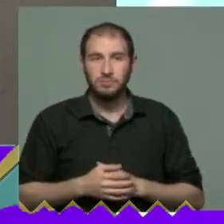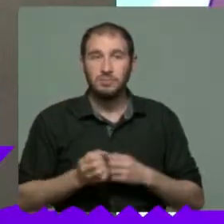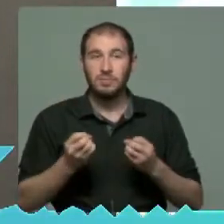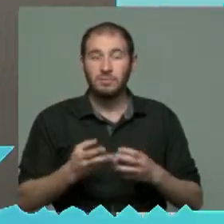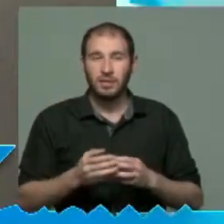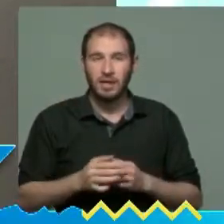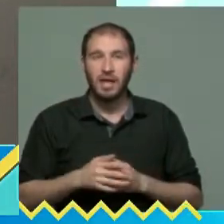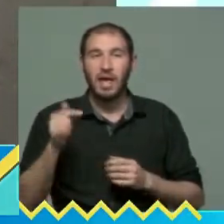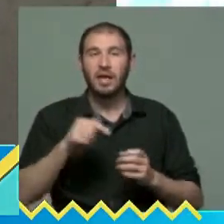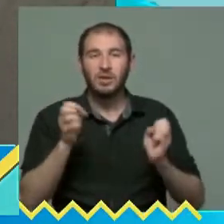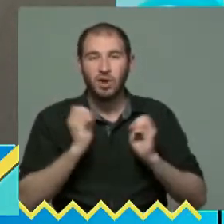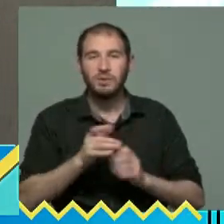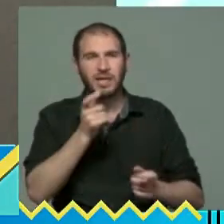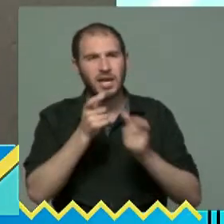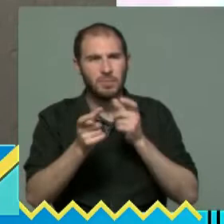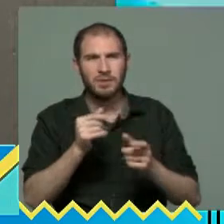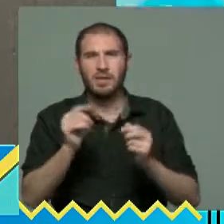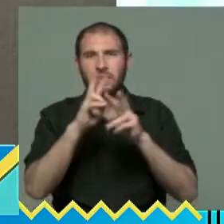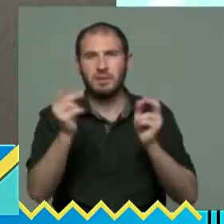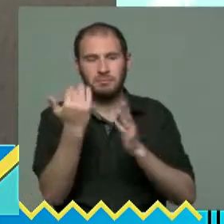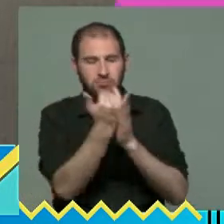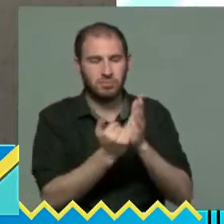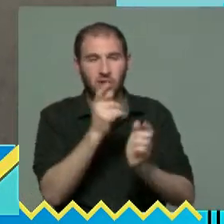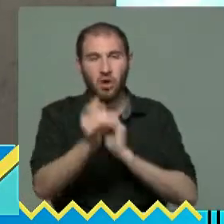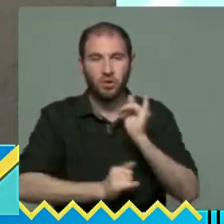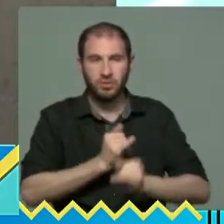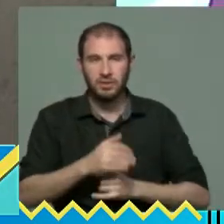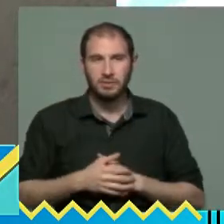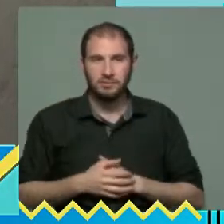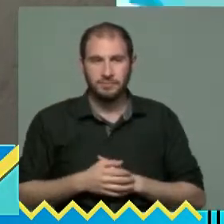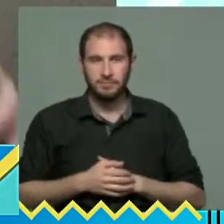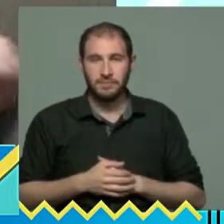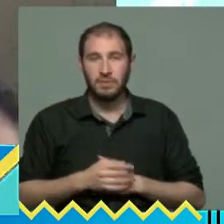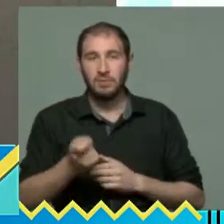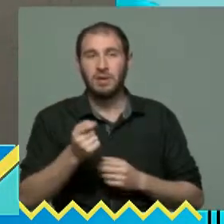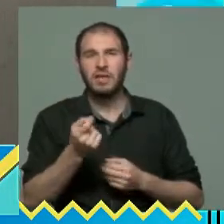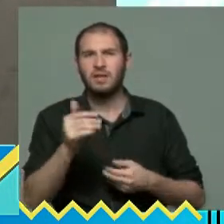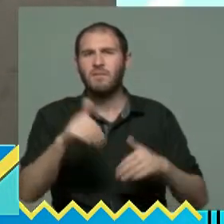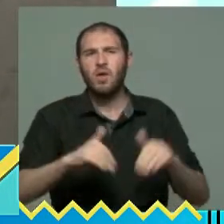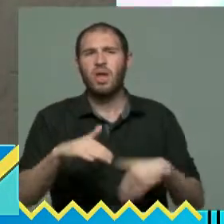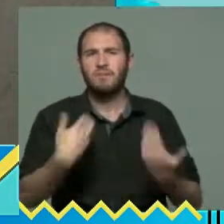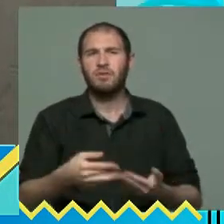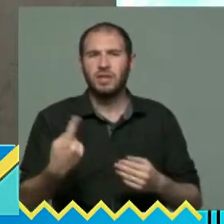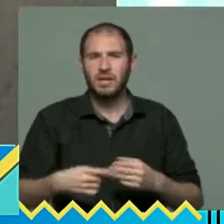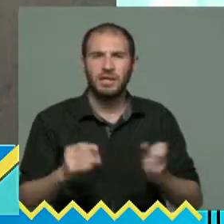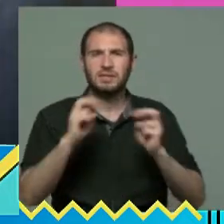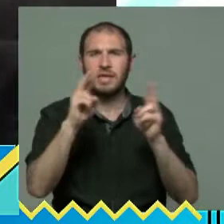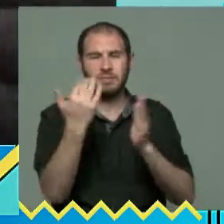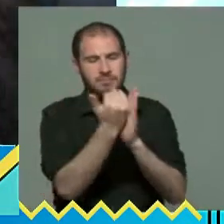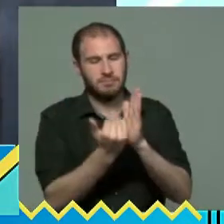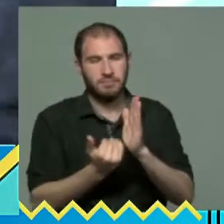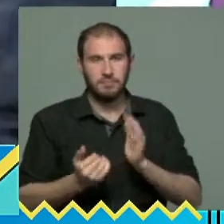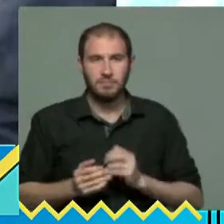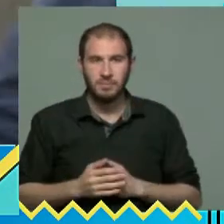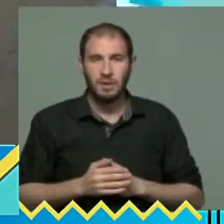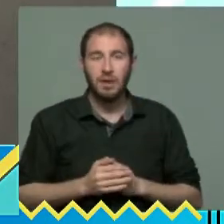para mí cuando tuvo que empezar a responder sobre determinadas cosas, sobre qué harían ellos, qué votarían, sobre determinados temas,